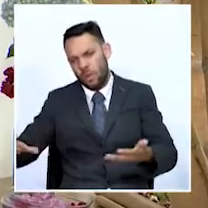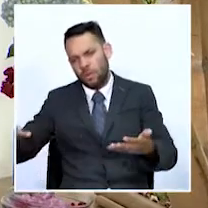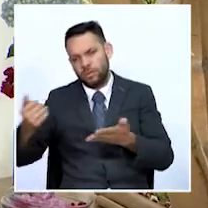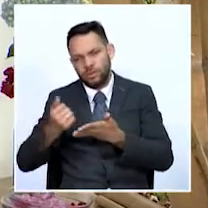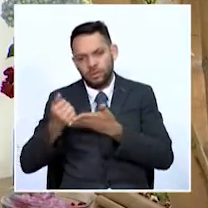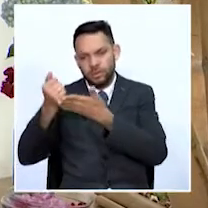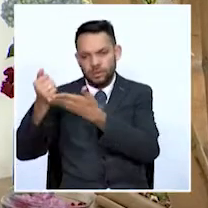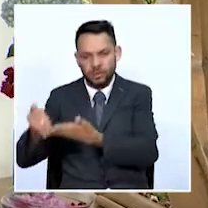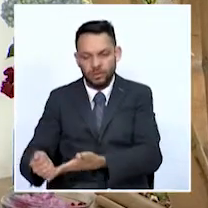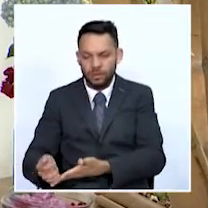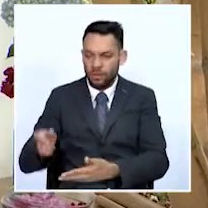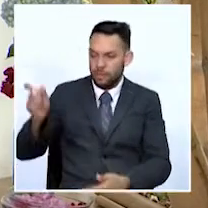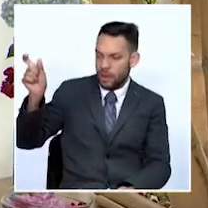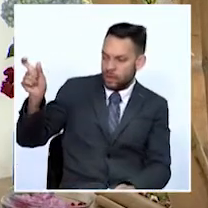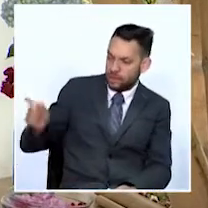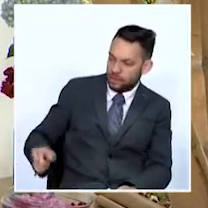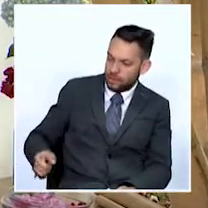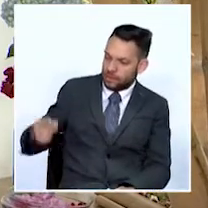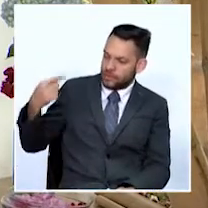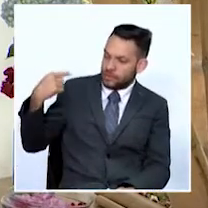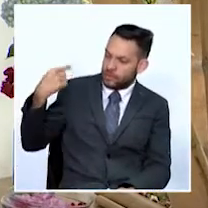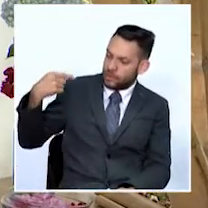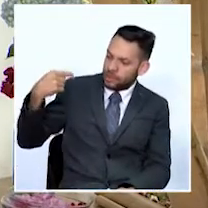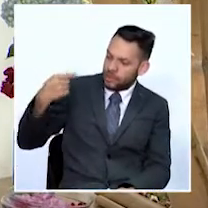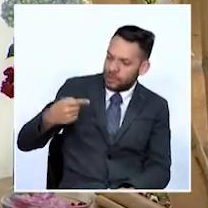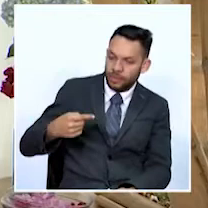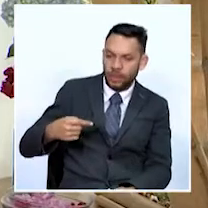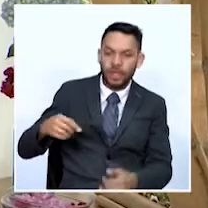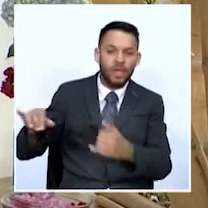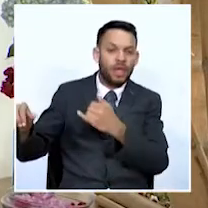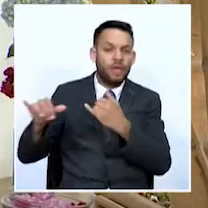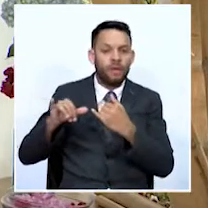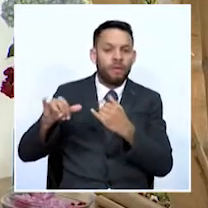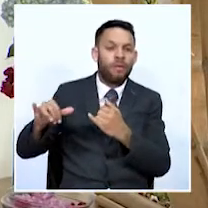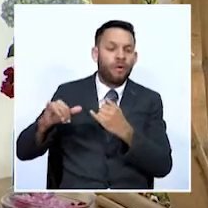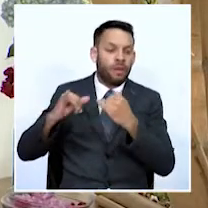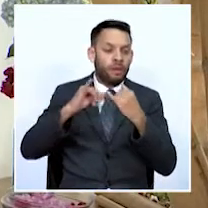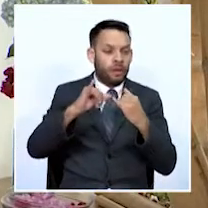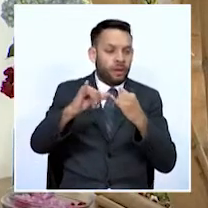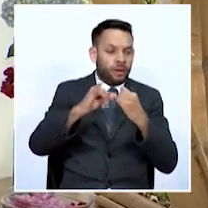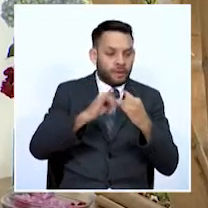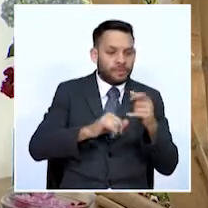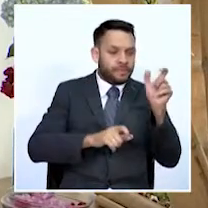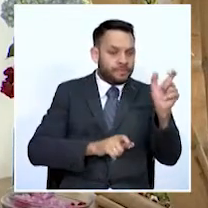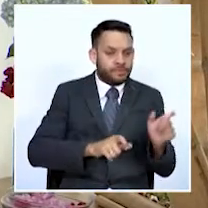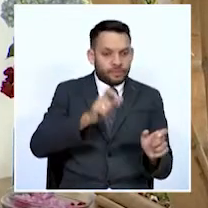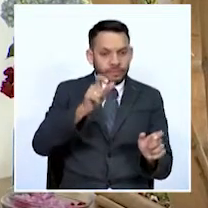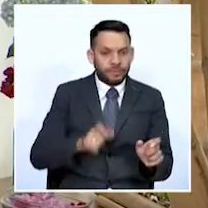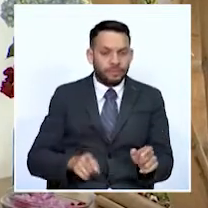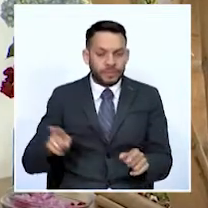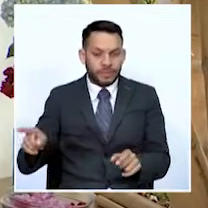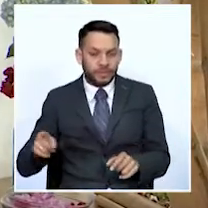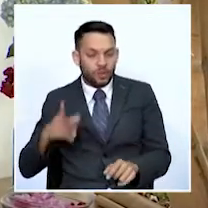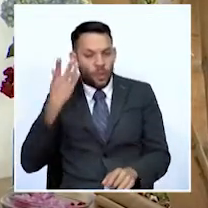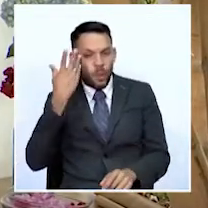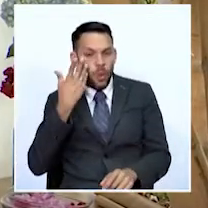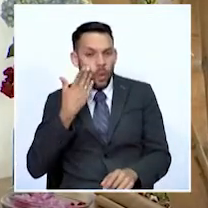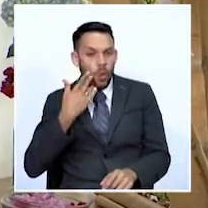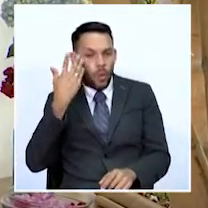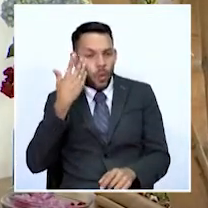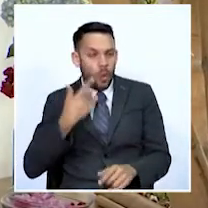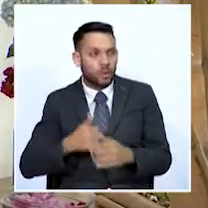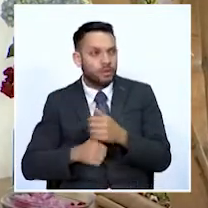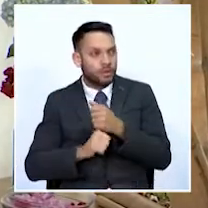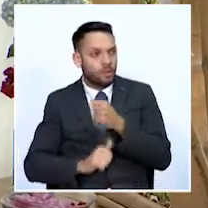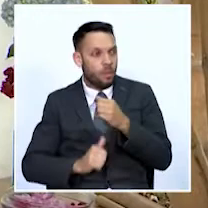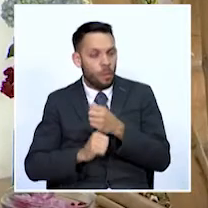de una historia clínica que, como ella, muchísimas personas la padecen. Tiene una ventaja que da el cuerpo todos los días. Eso es una